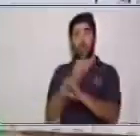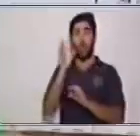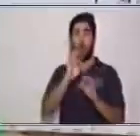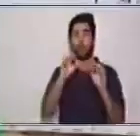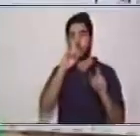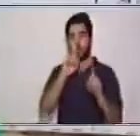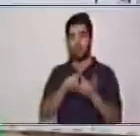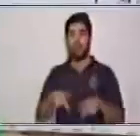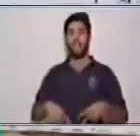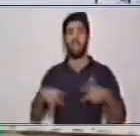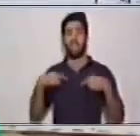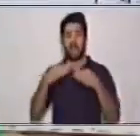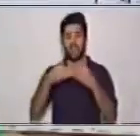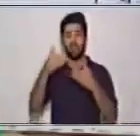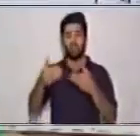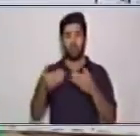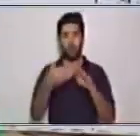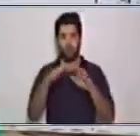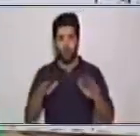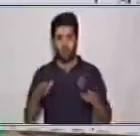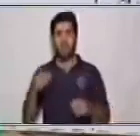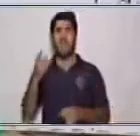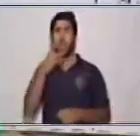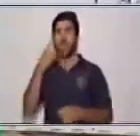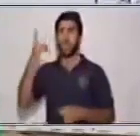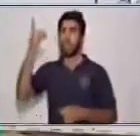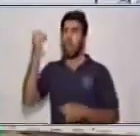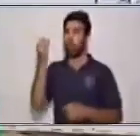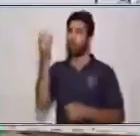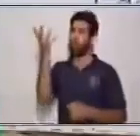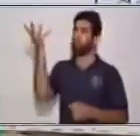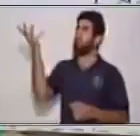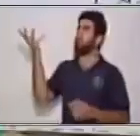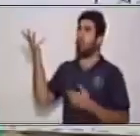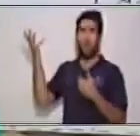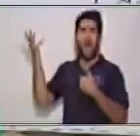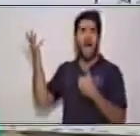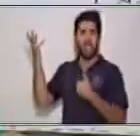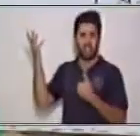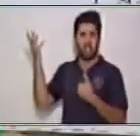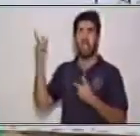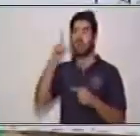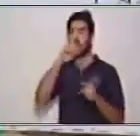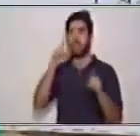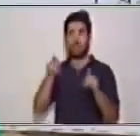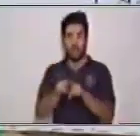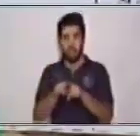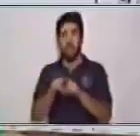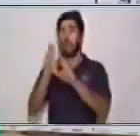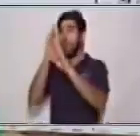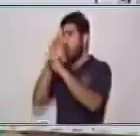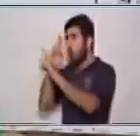Gran número de dioses, ritos funerarios y de culto al dios Sol.